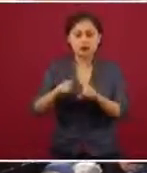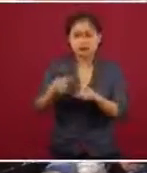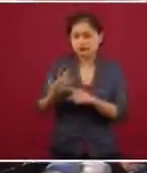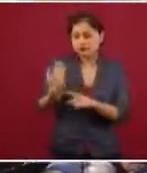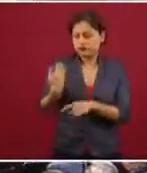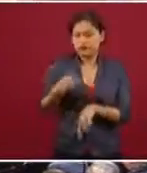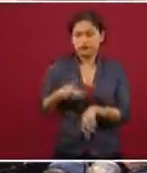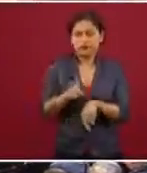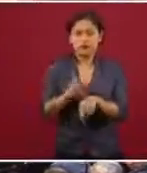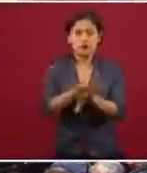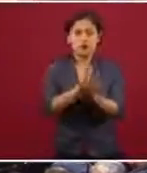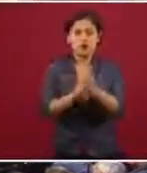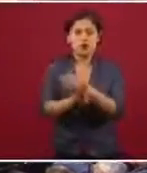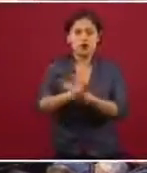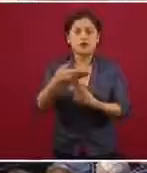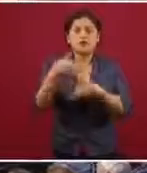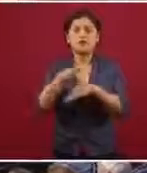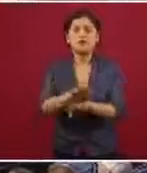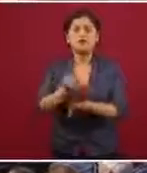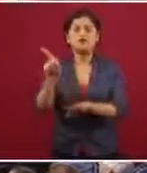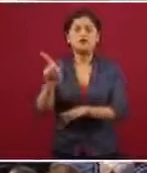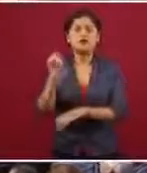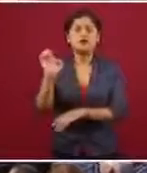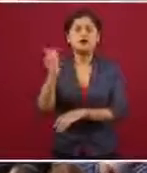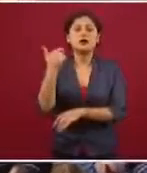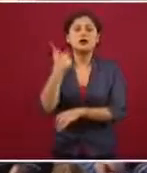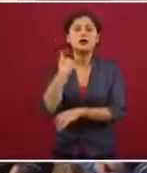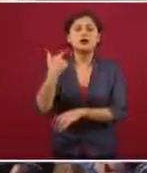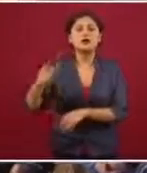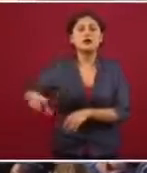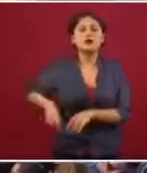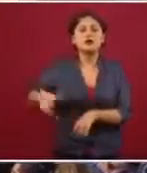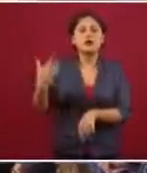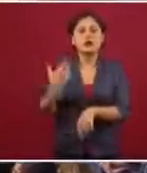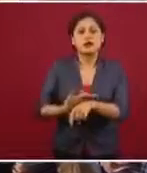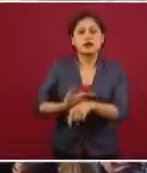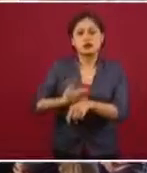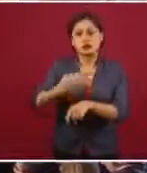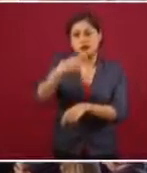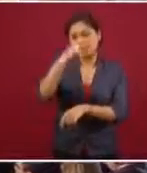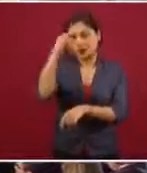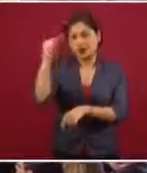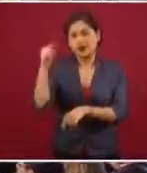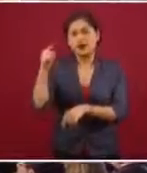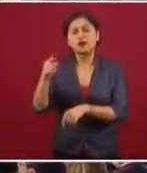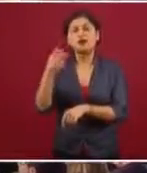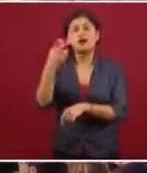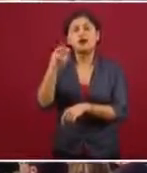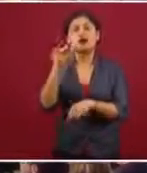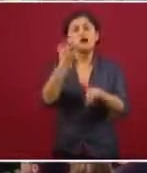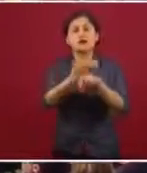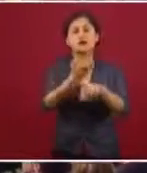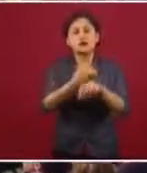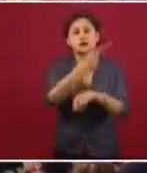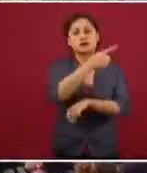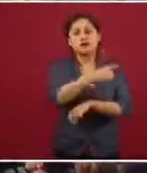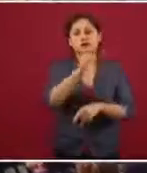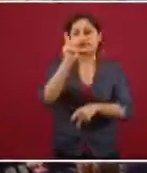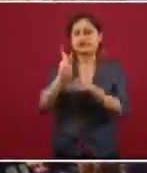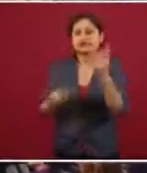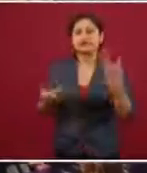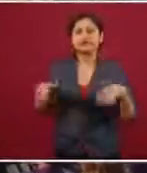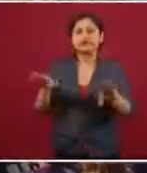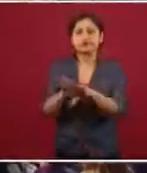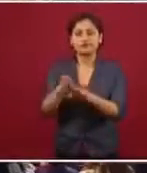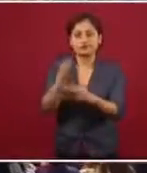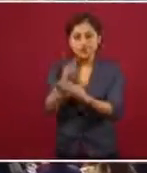respecto al exgobernador Nayarit, el tema de las cuentas que se han bloqueado, la declaración desde Estados Unidos. Ha habido una actividad constante de la unidad